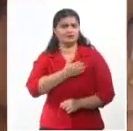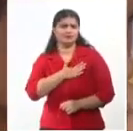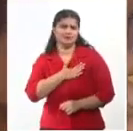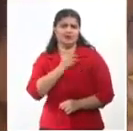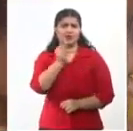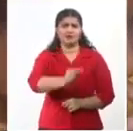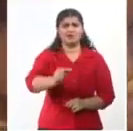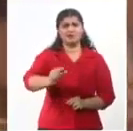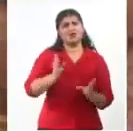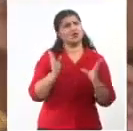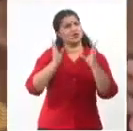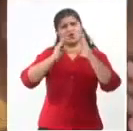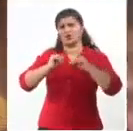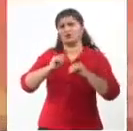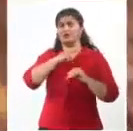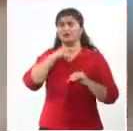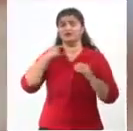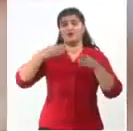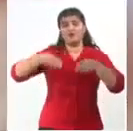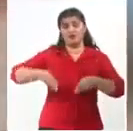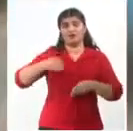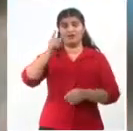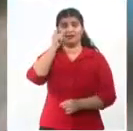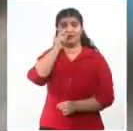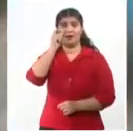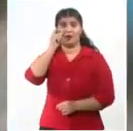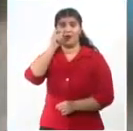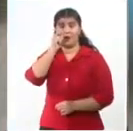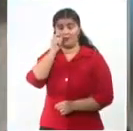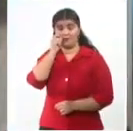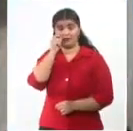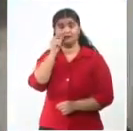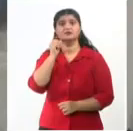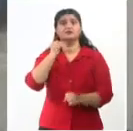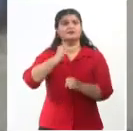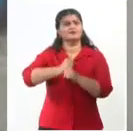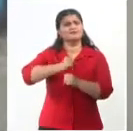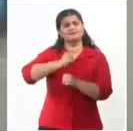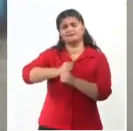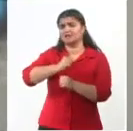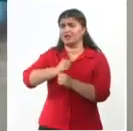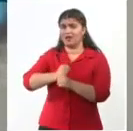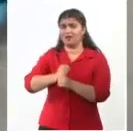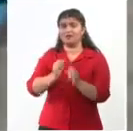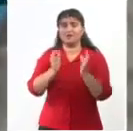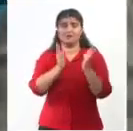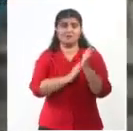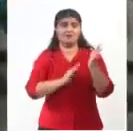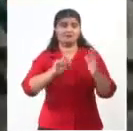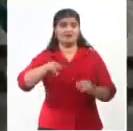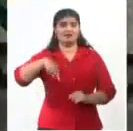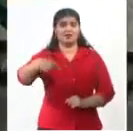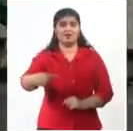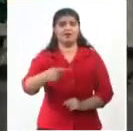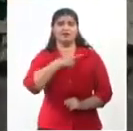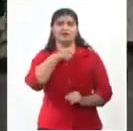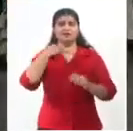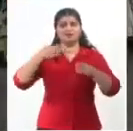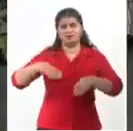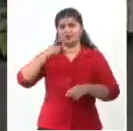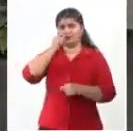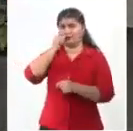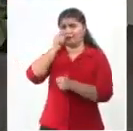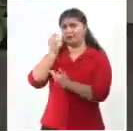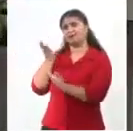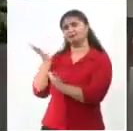Lester Cabrera Chávez, quien tras salvar a cientos de italianos de la COVID-19, meses después perdió la batalla personal